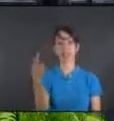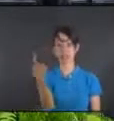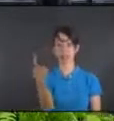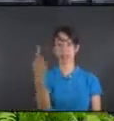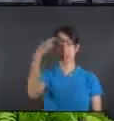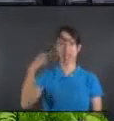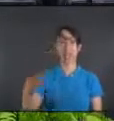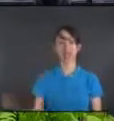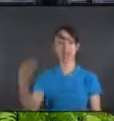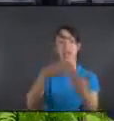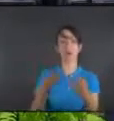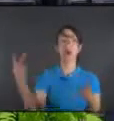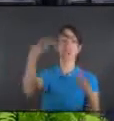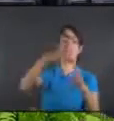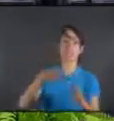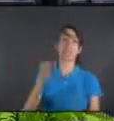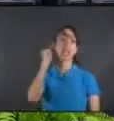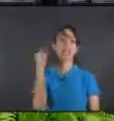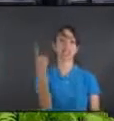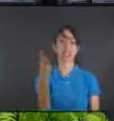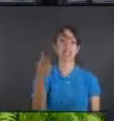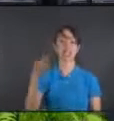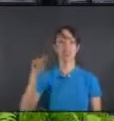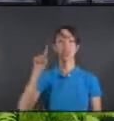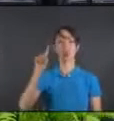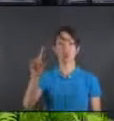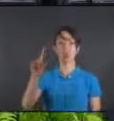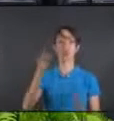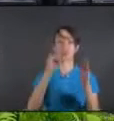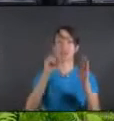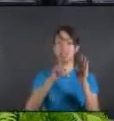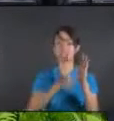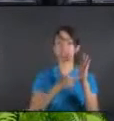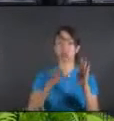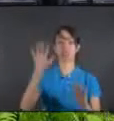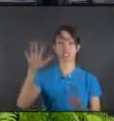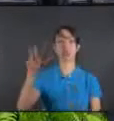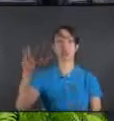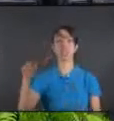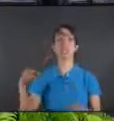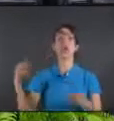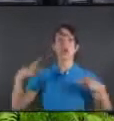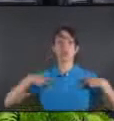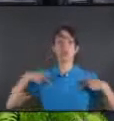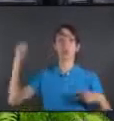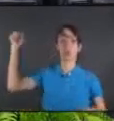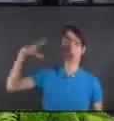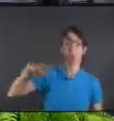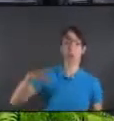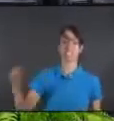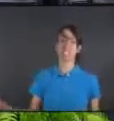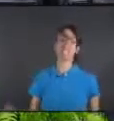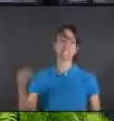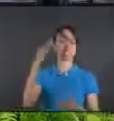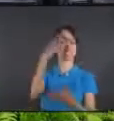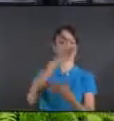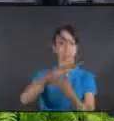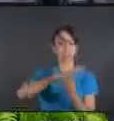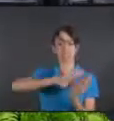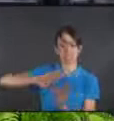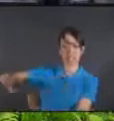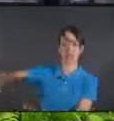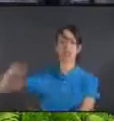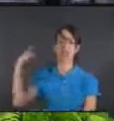1:5. Entonces lo que está diciendo es, en la Santa Cena, muchos